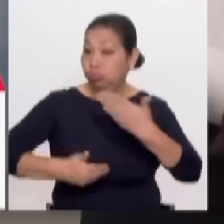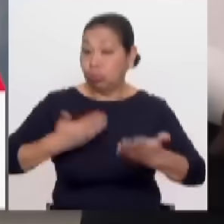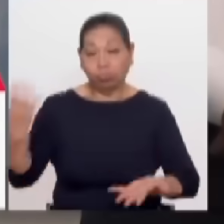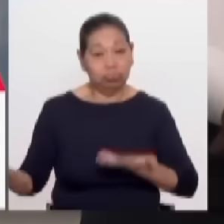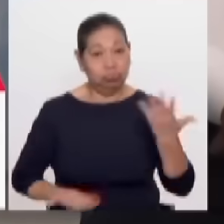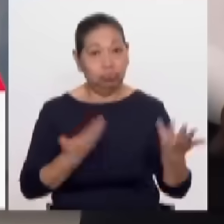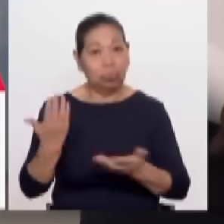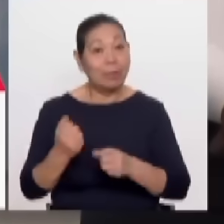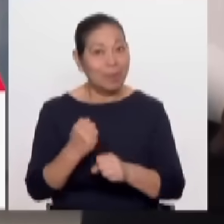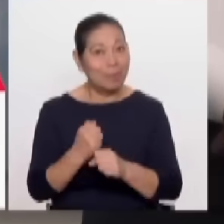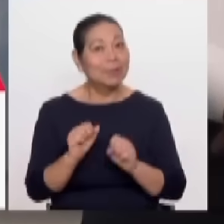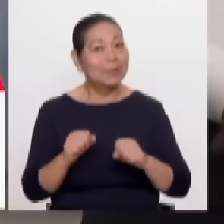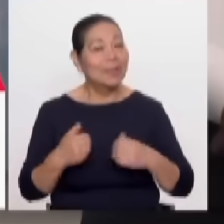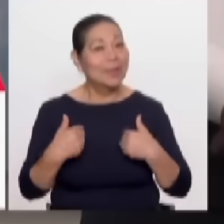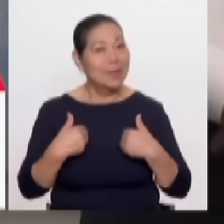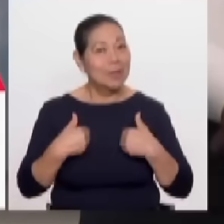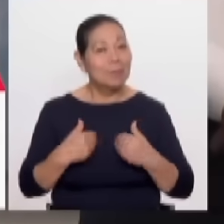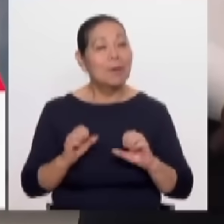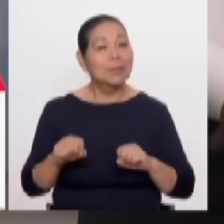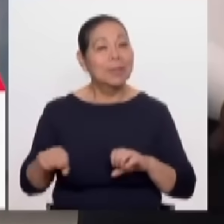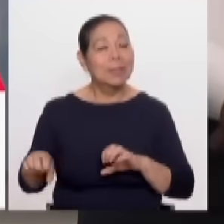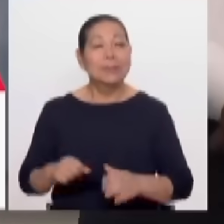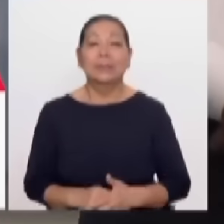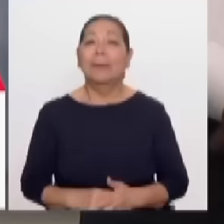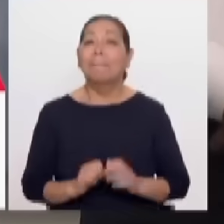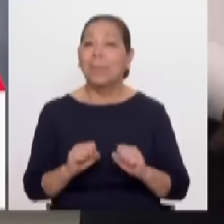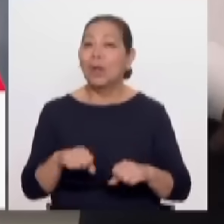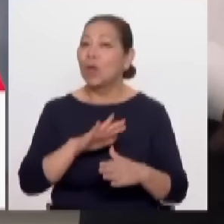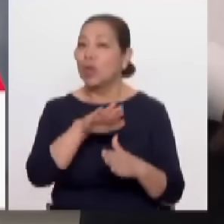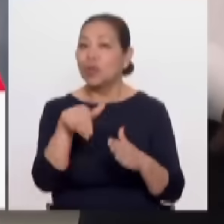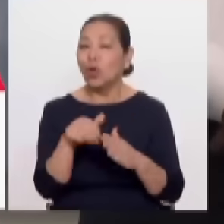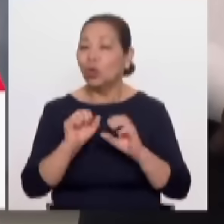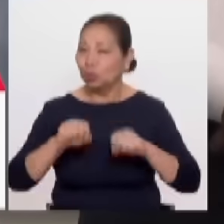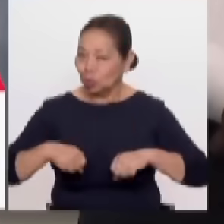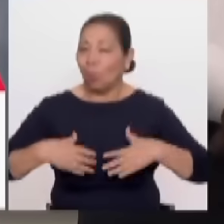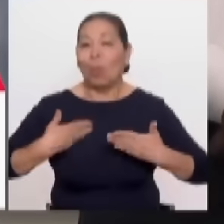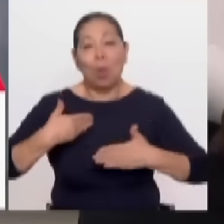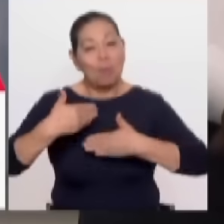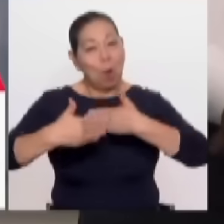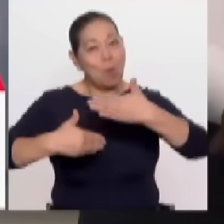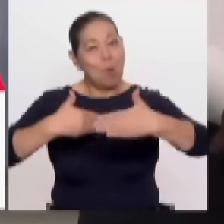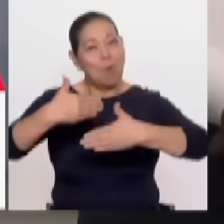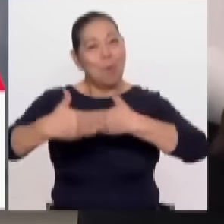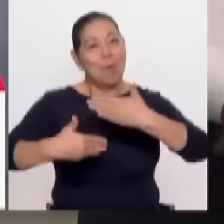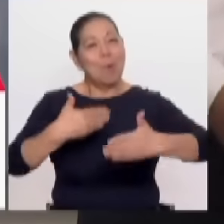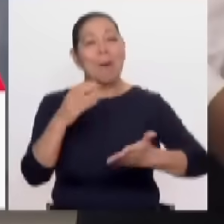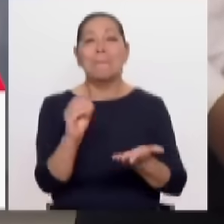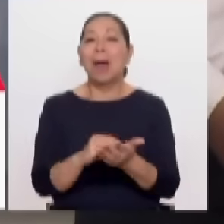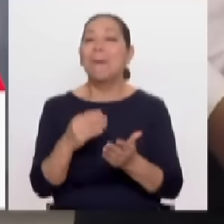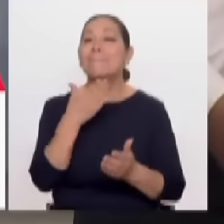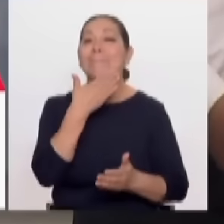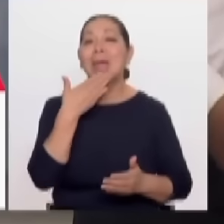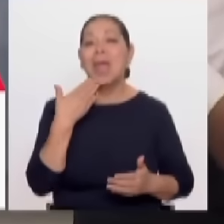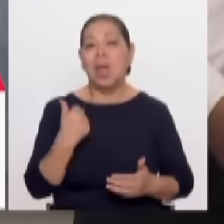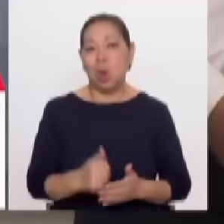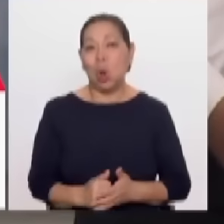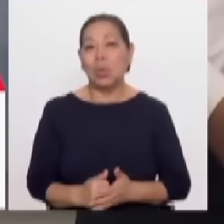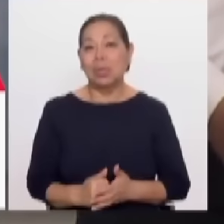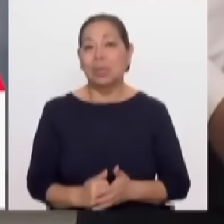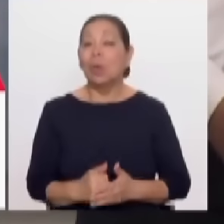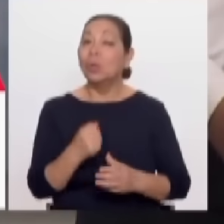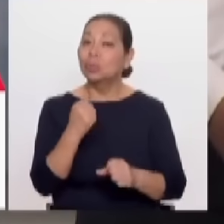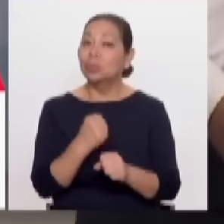productivas, y eso es lo que tenemos que hacer para que todos podamos producir de manera eficiente y